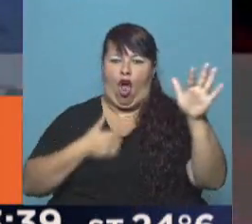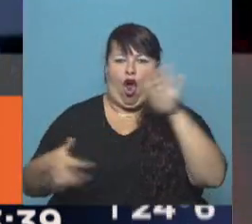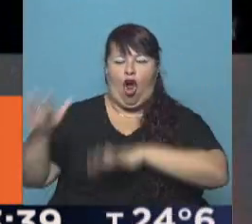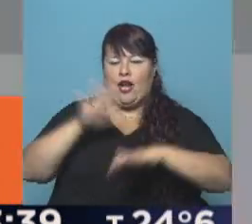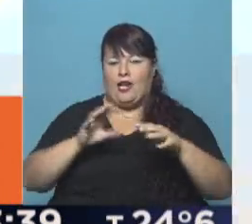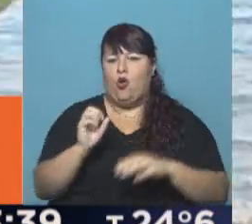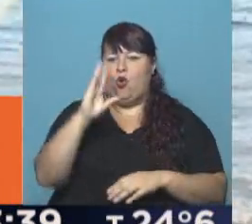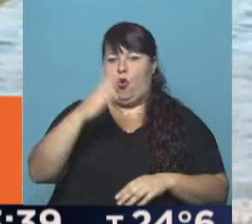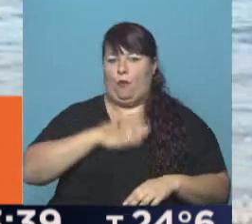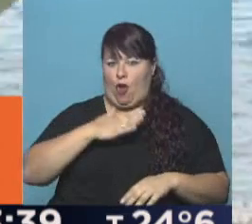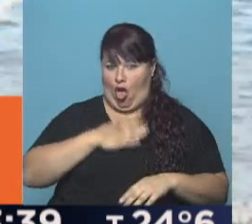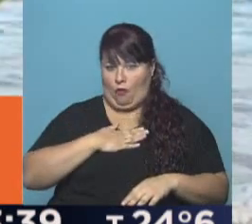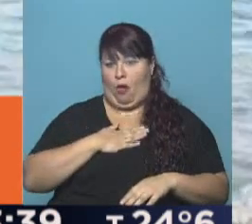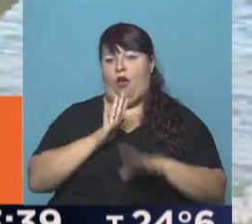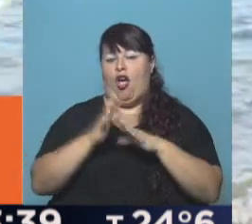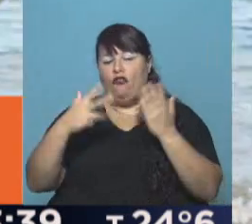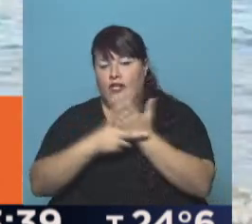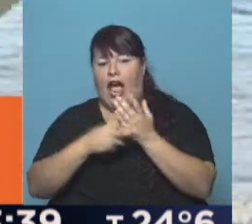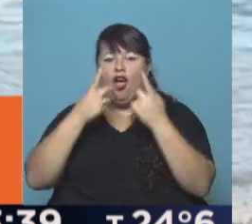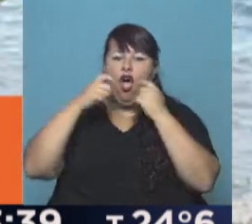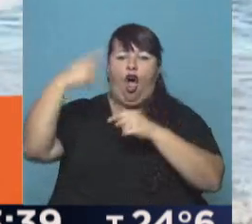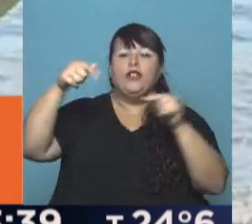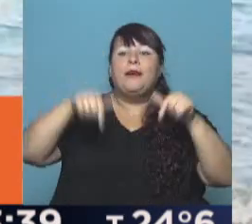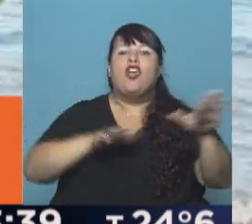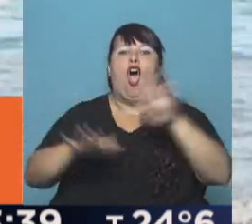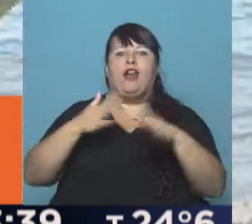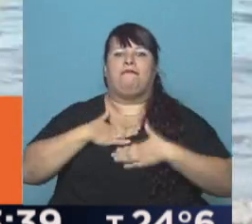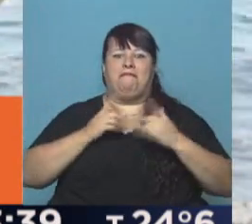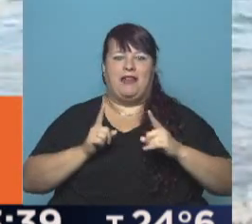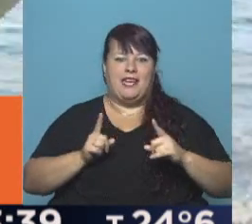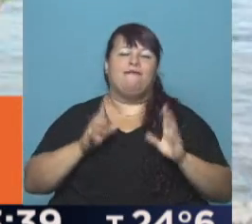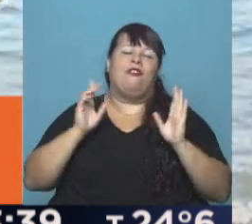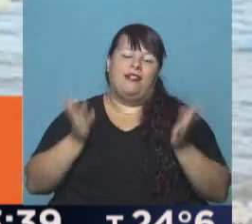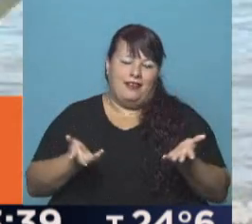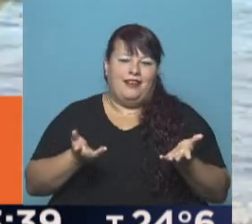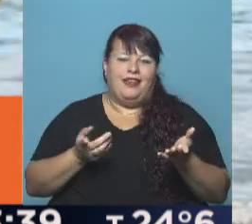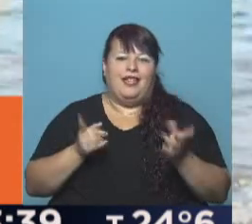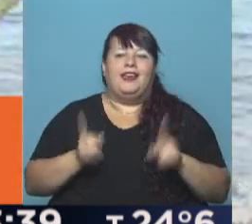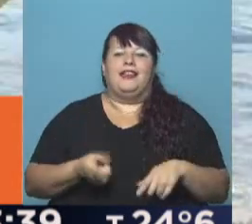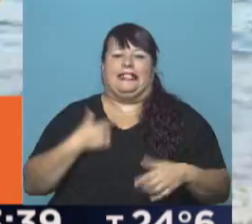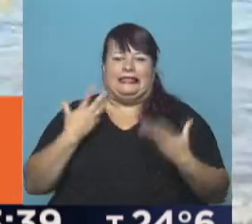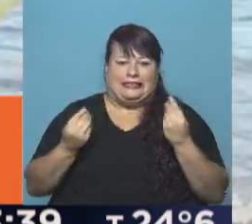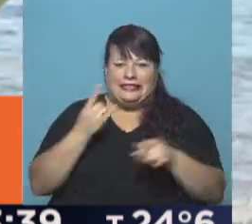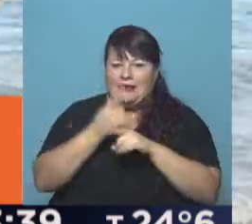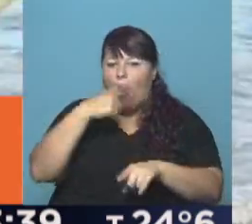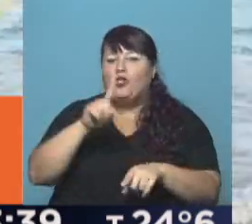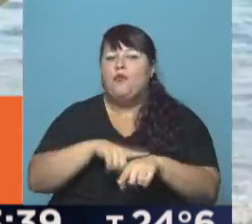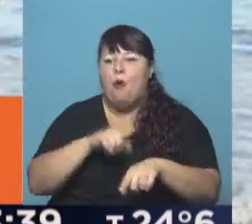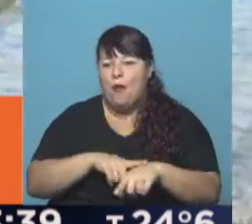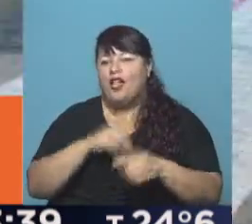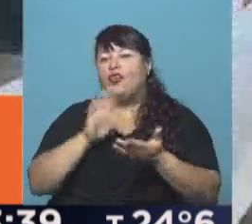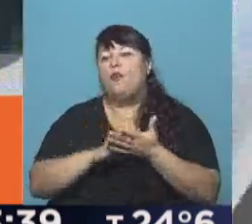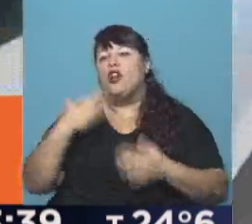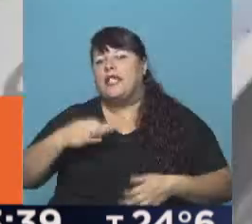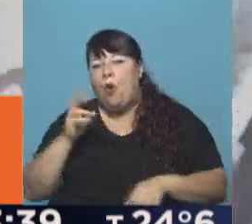como club propio osea fiscalizamos otras pero están organizamos nosotros y realmente cortamos clavos siempre hasta el último momento con el